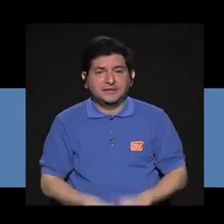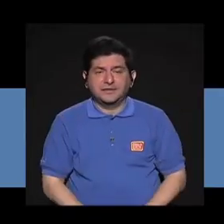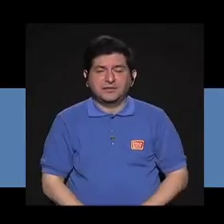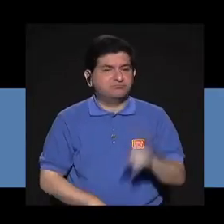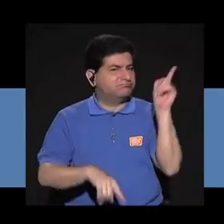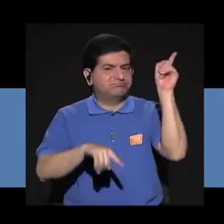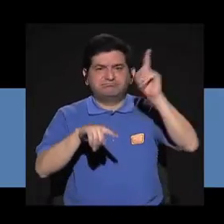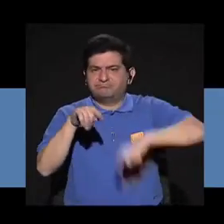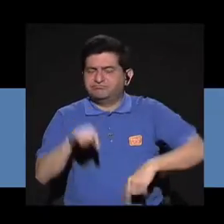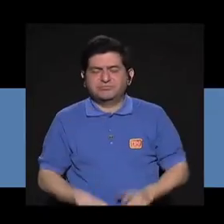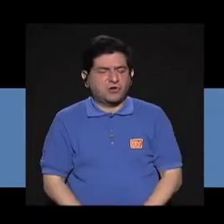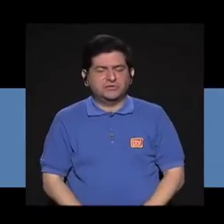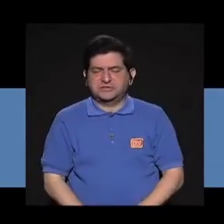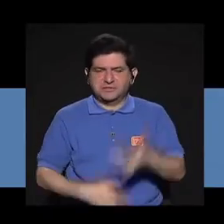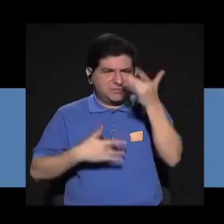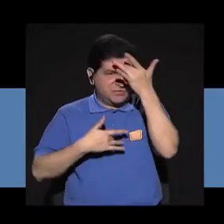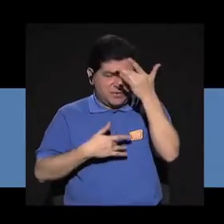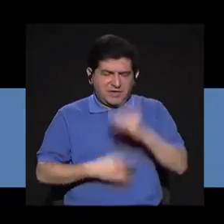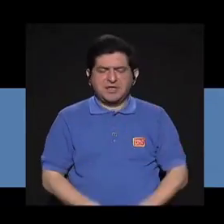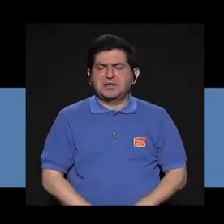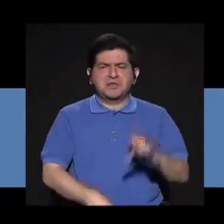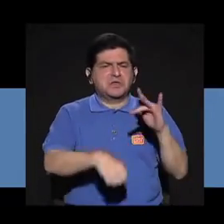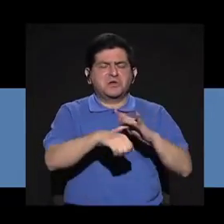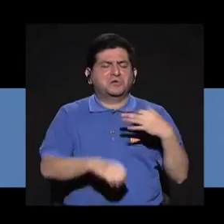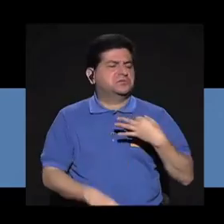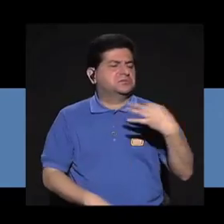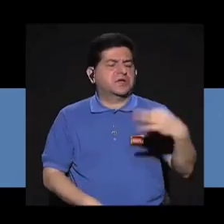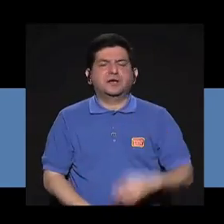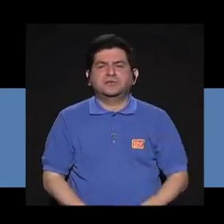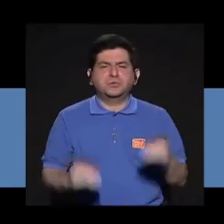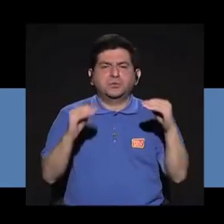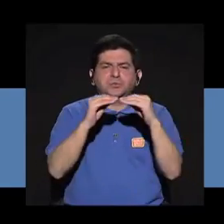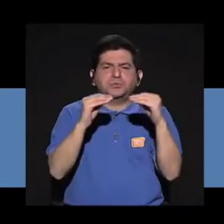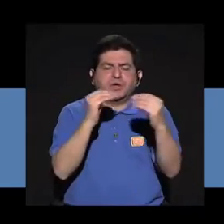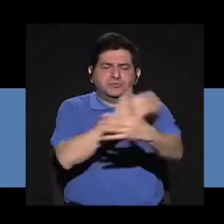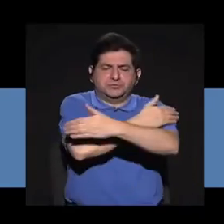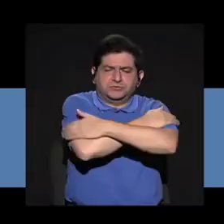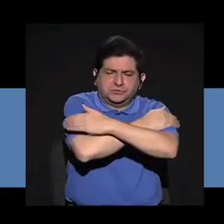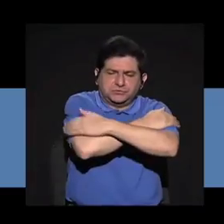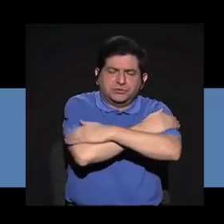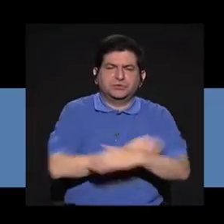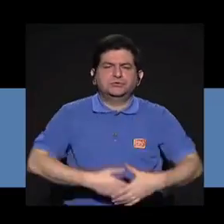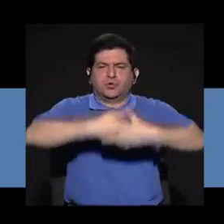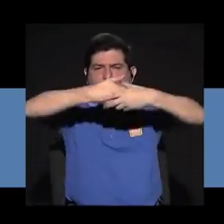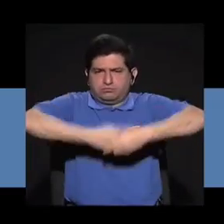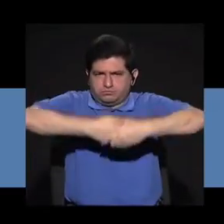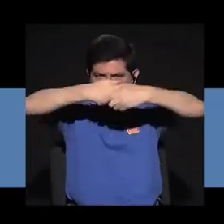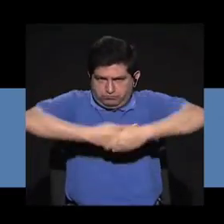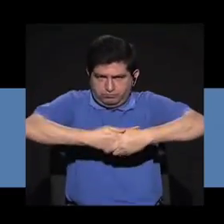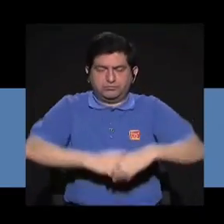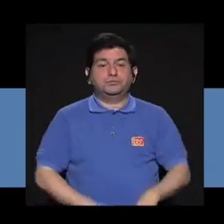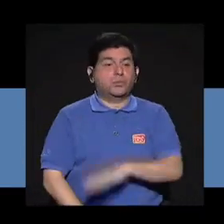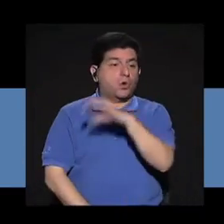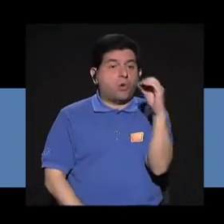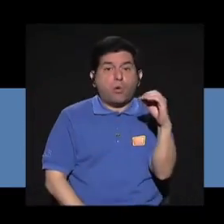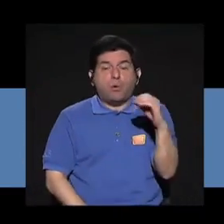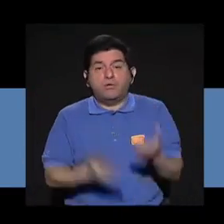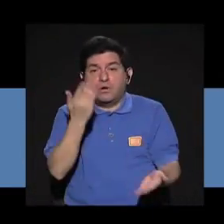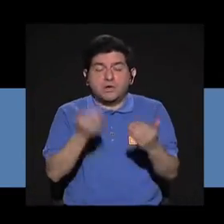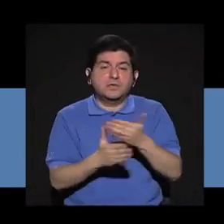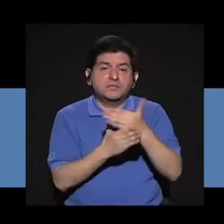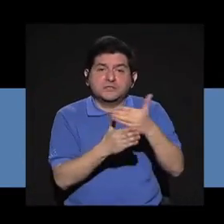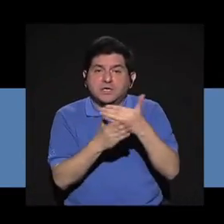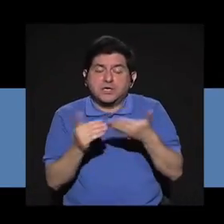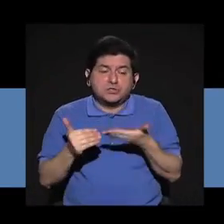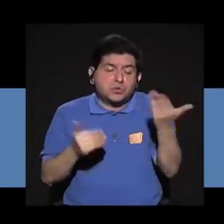es posible contagiarse por contactos cotidianos como besos, abrazos o apretones de manos, o por el hecho de